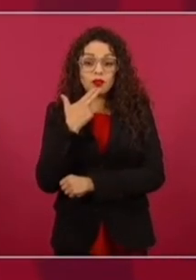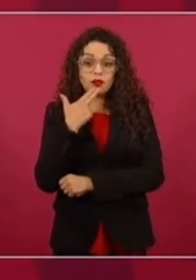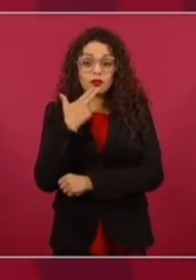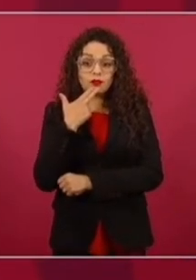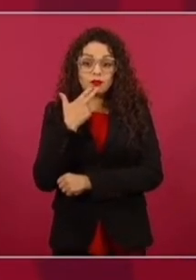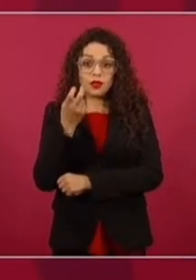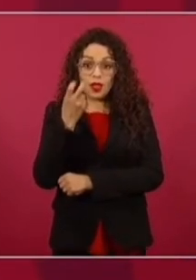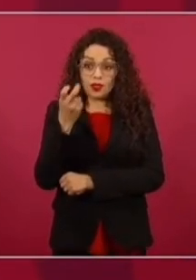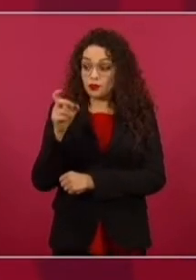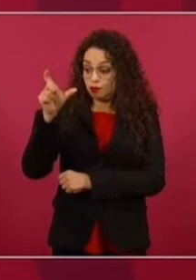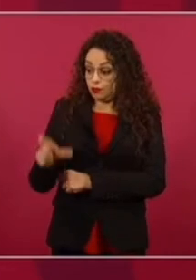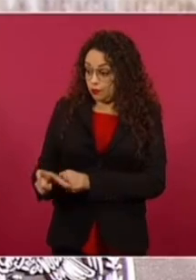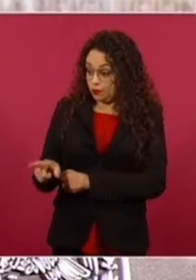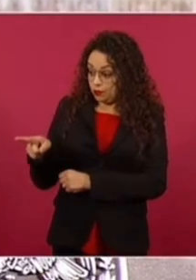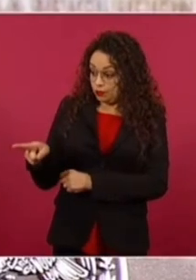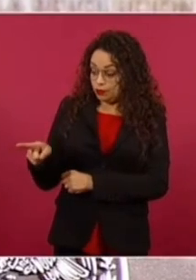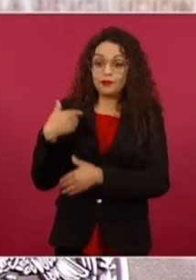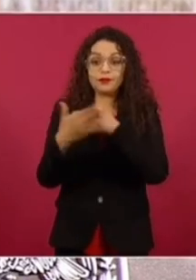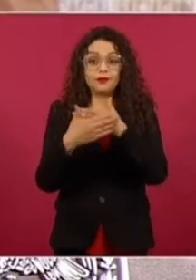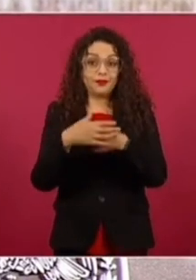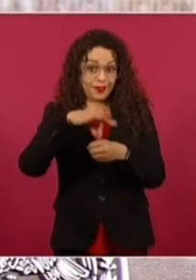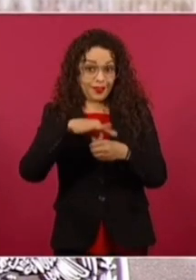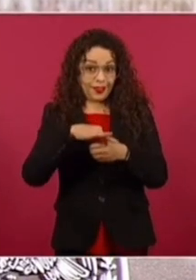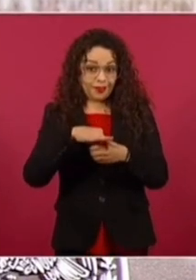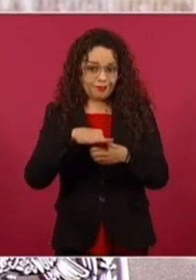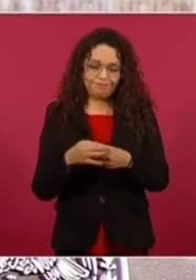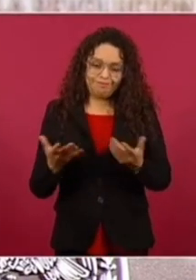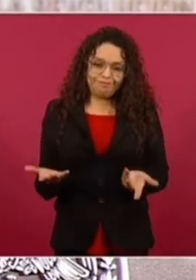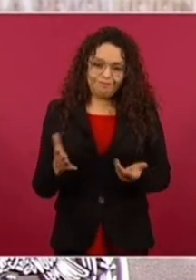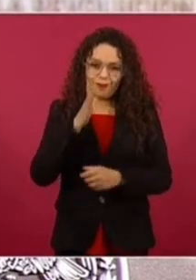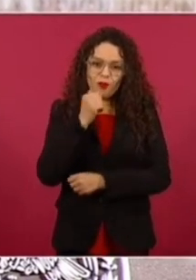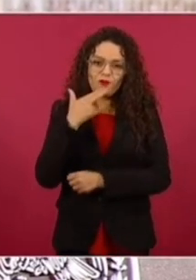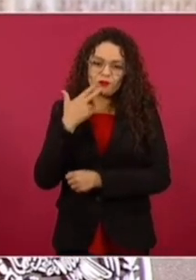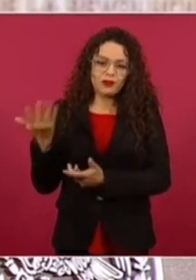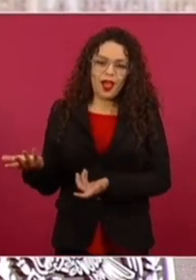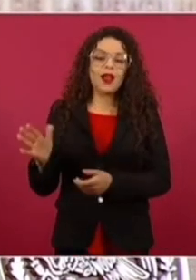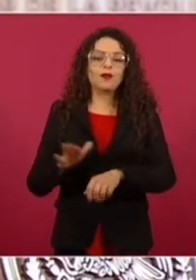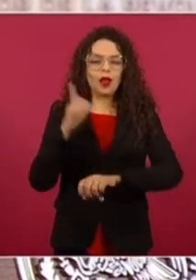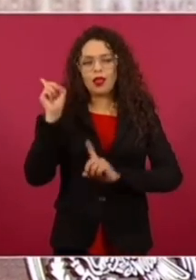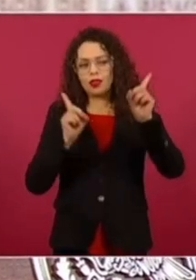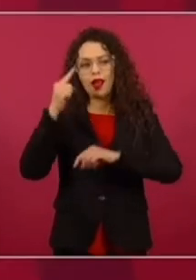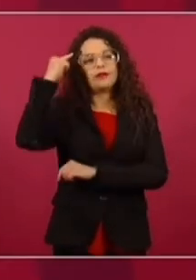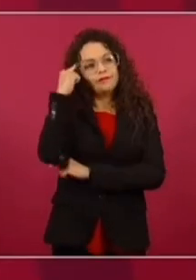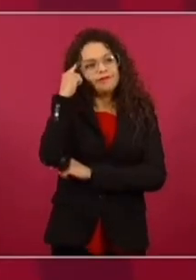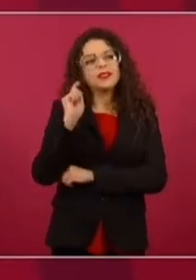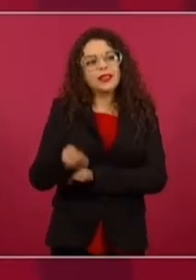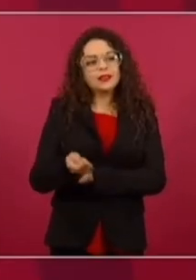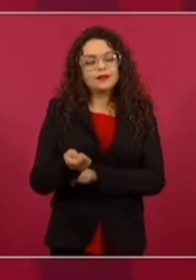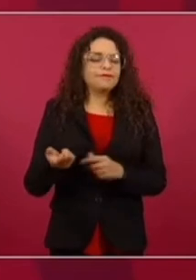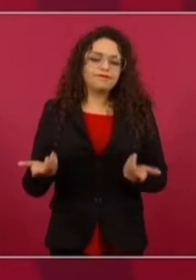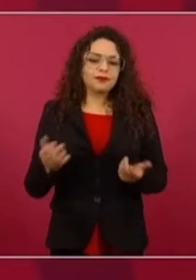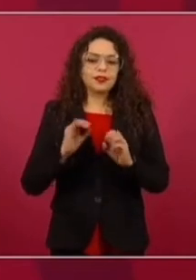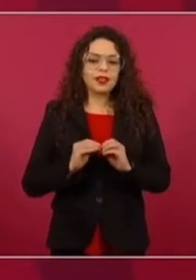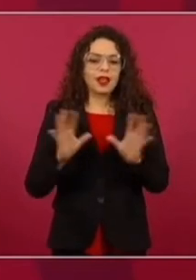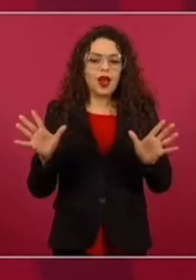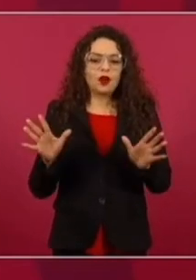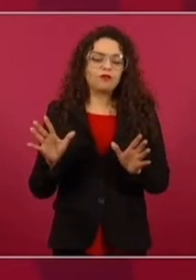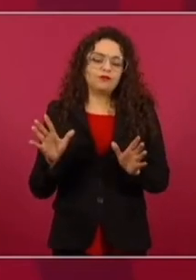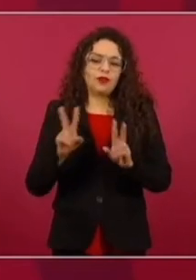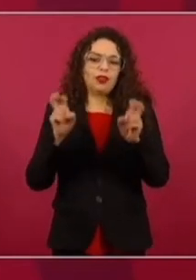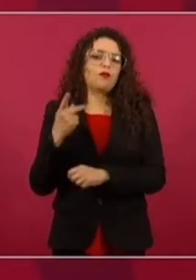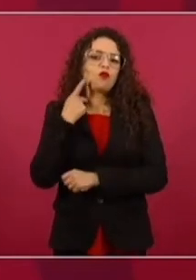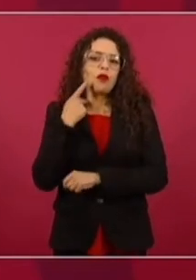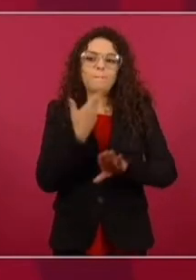un caso así en vísperas de una elección sin dejar de sospechar de que se trata de un asunto